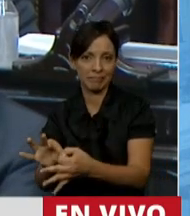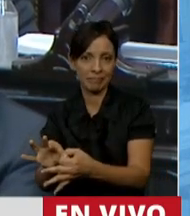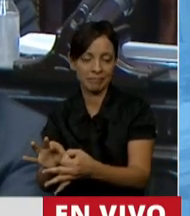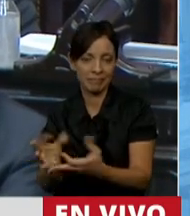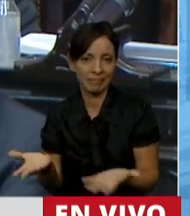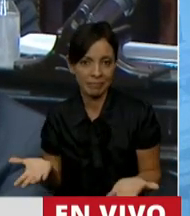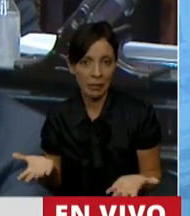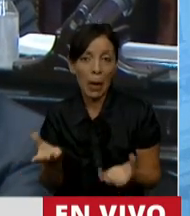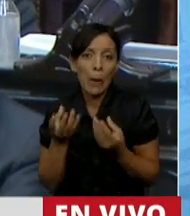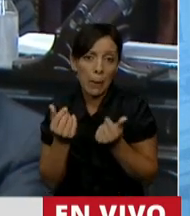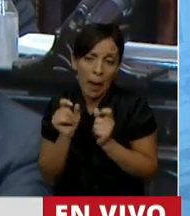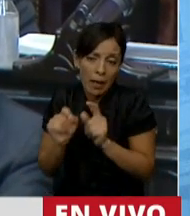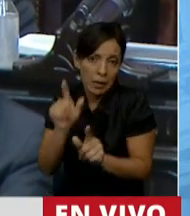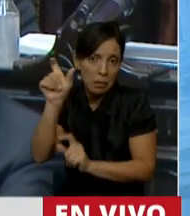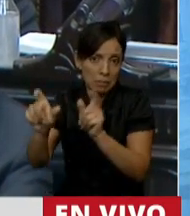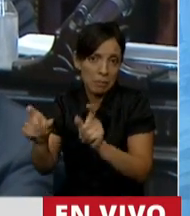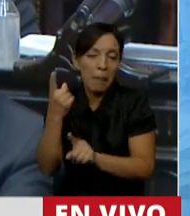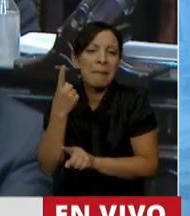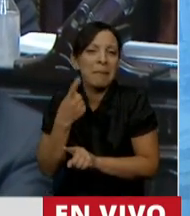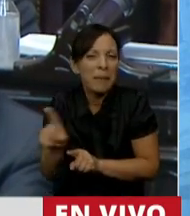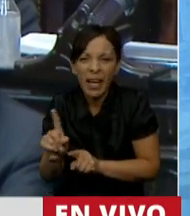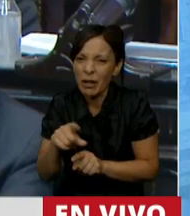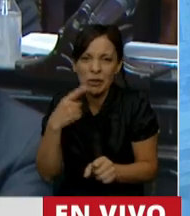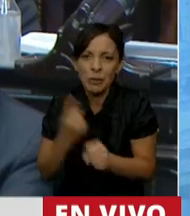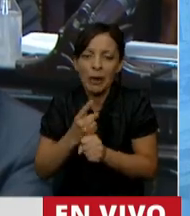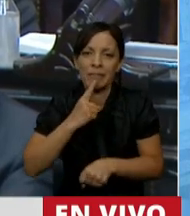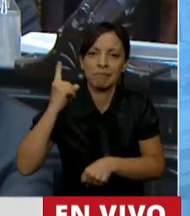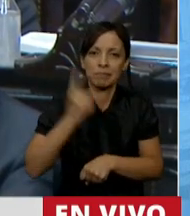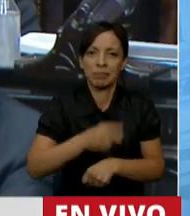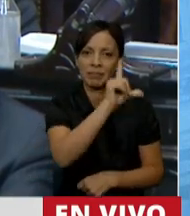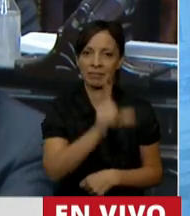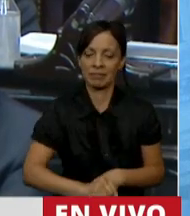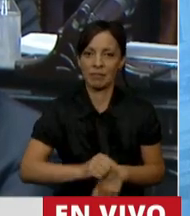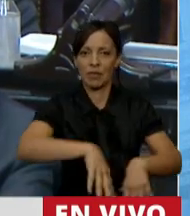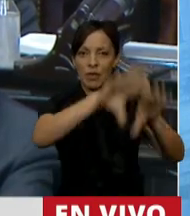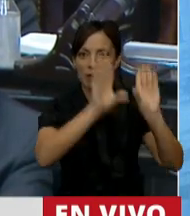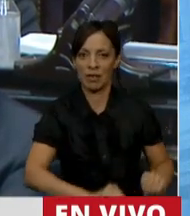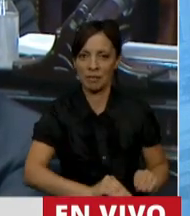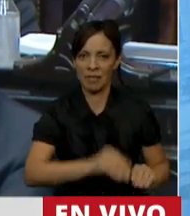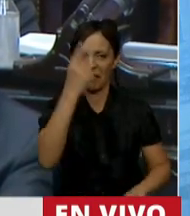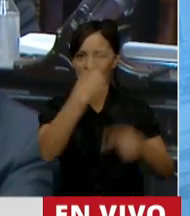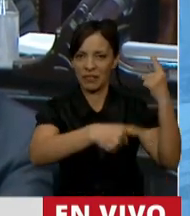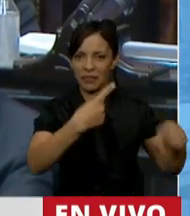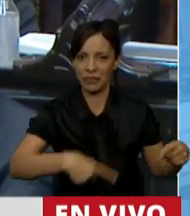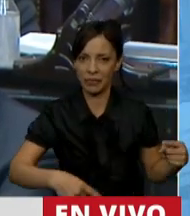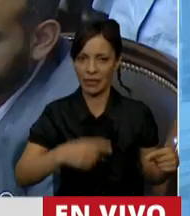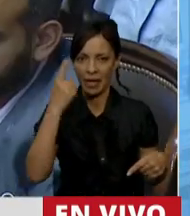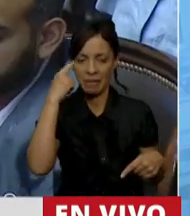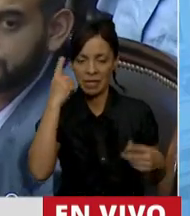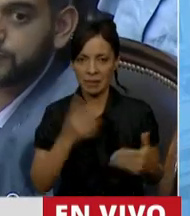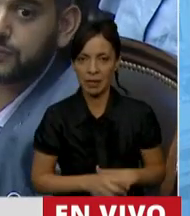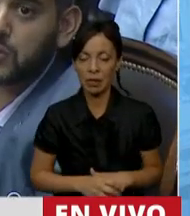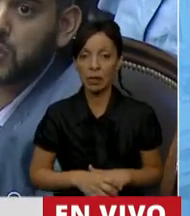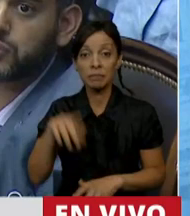válidos desde el punto de vista personal, pero que no pueden regir los destinos de una república plural. Por ejemplo, se arrogan el derecho